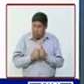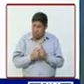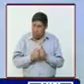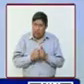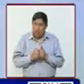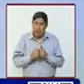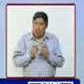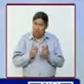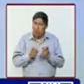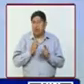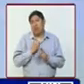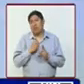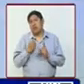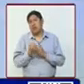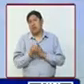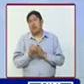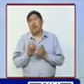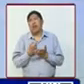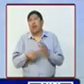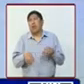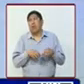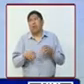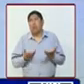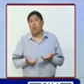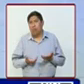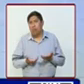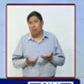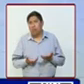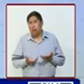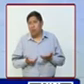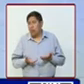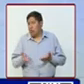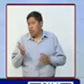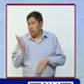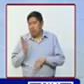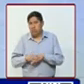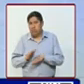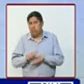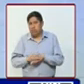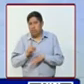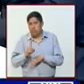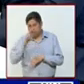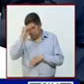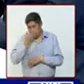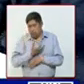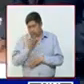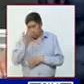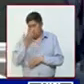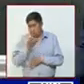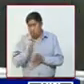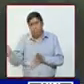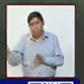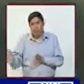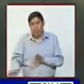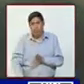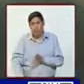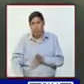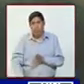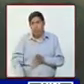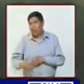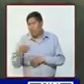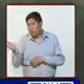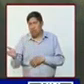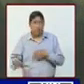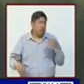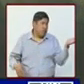en la misma situación. O sea, ¿qué hago para poder controlar la vida de un hijo que se habría desbandado? Que está claro, en una